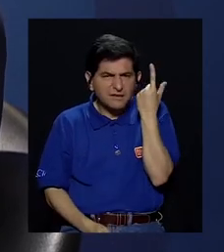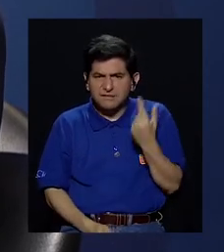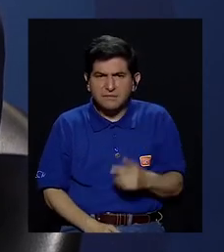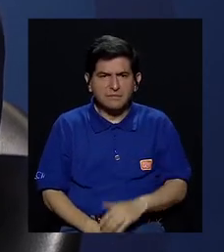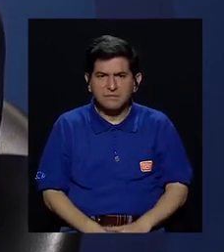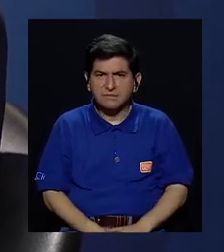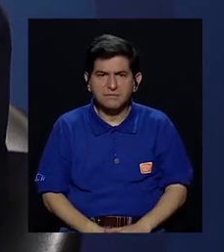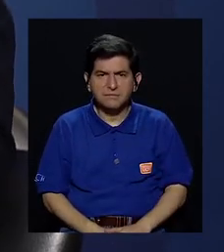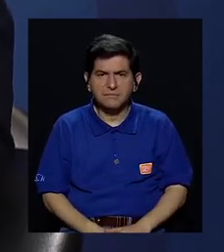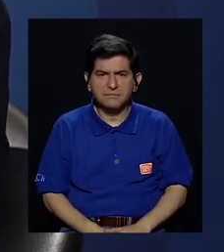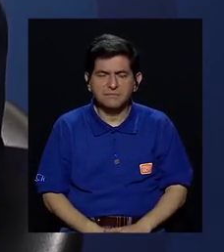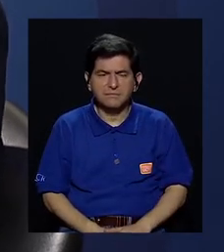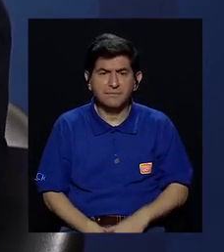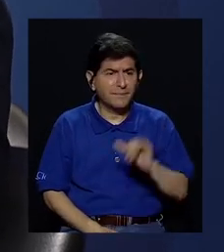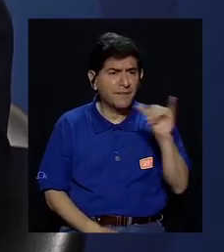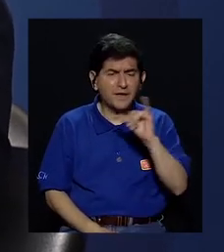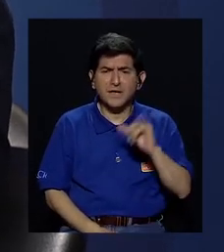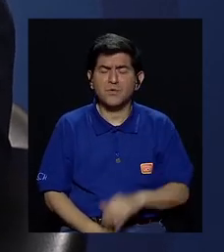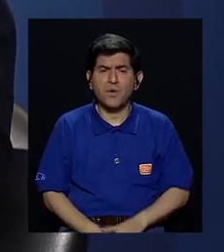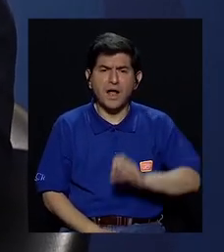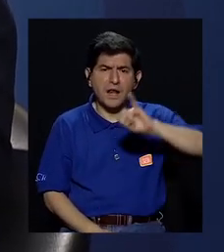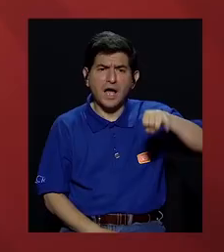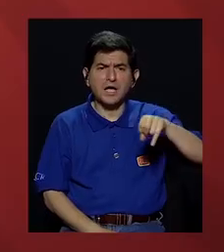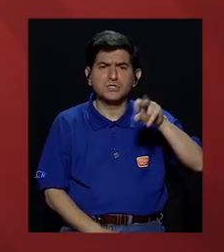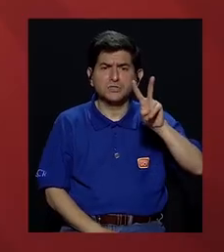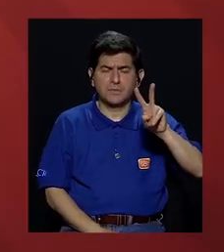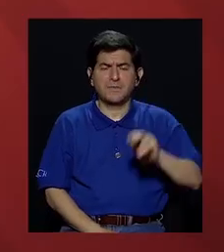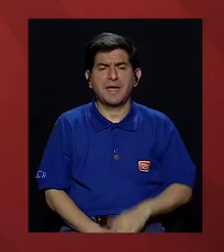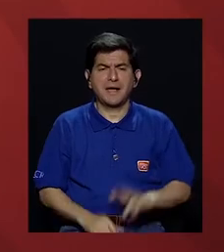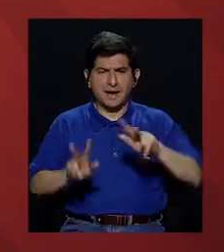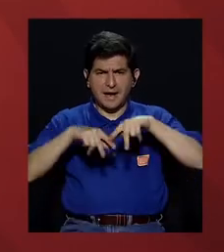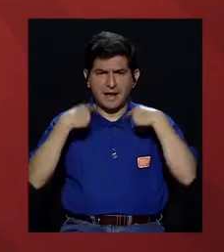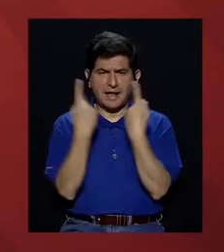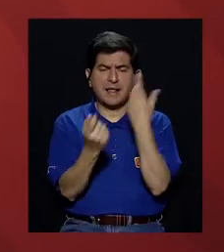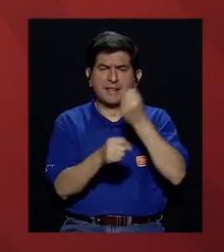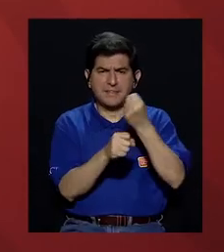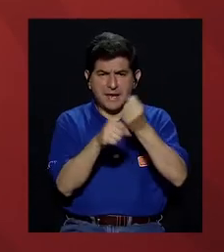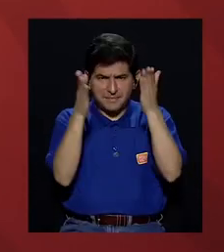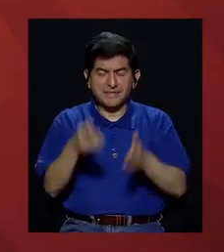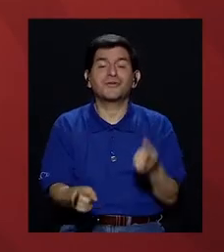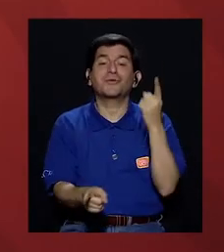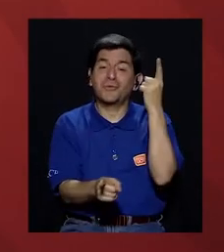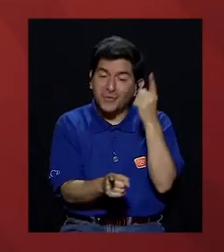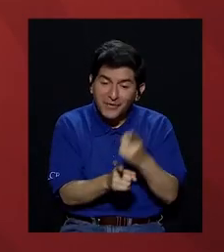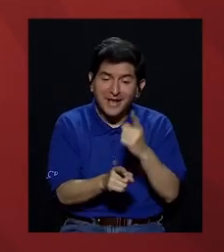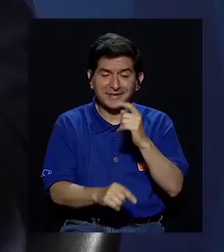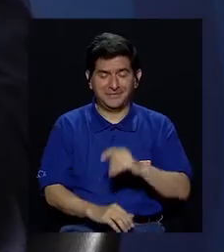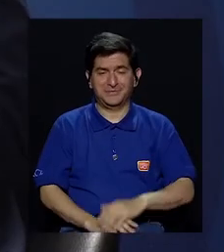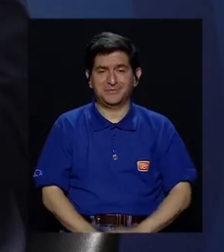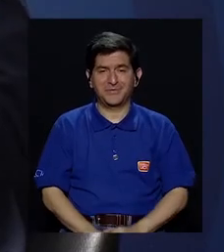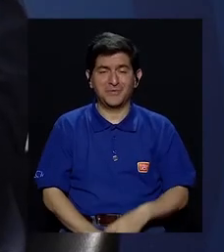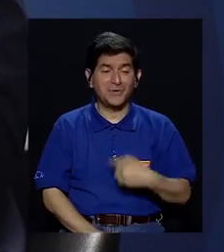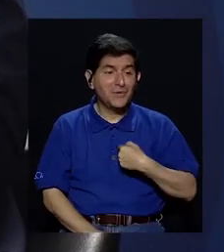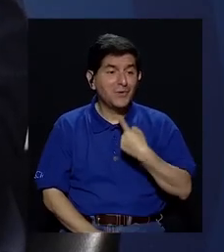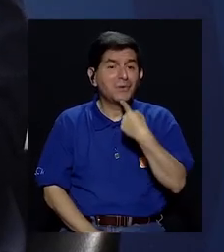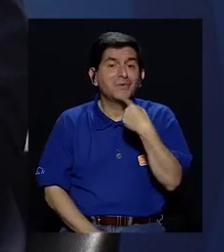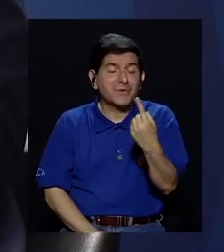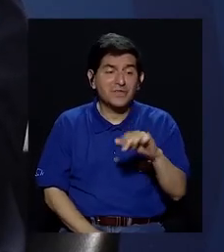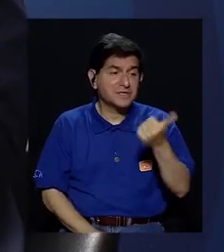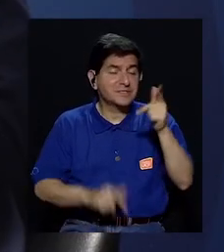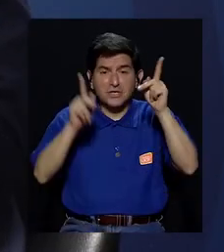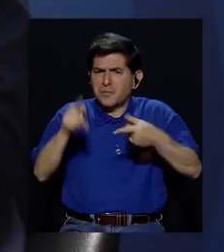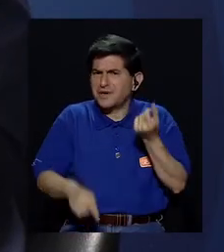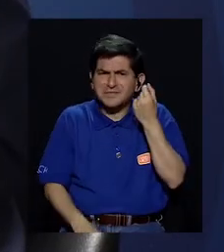entendiendo entonces lo mismo le pasa exactamente eso no hace a la gente tiene lo que uno diga